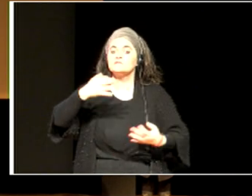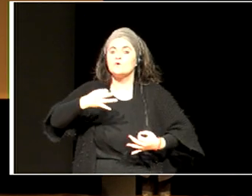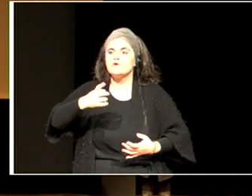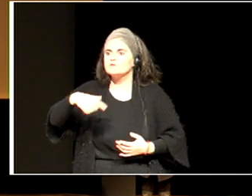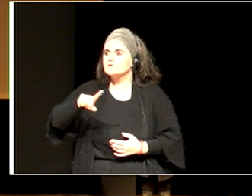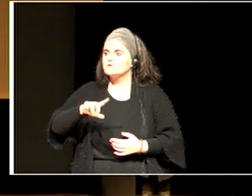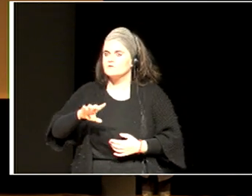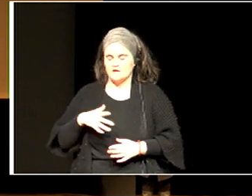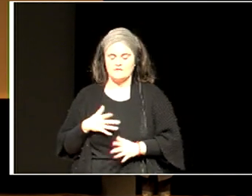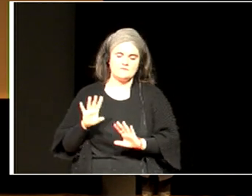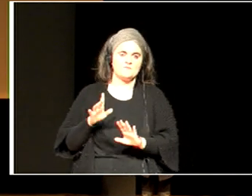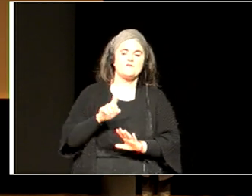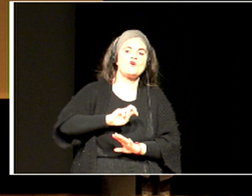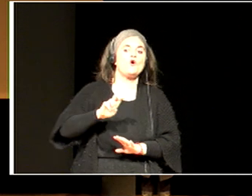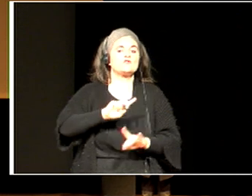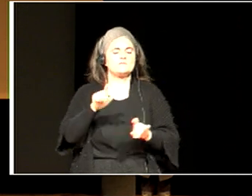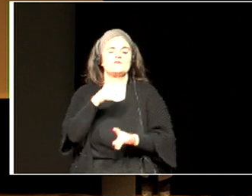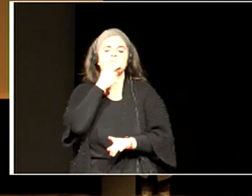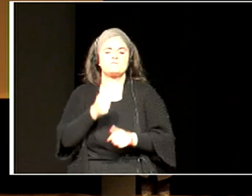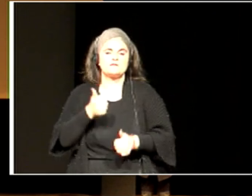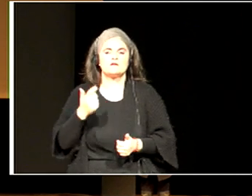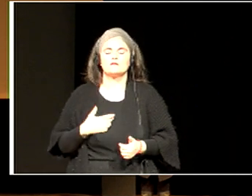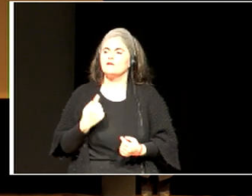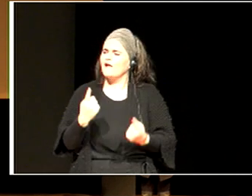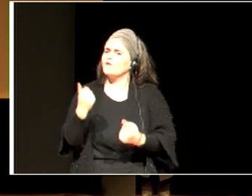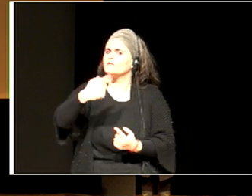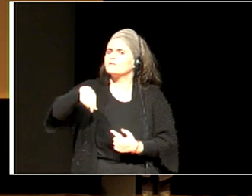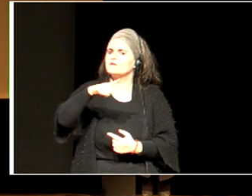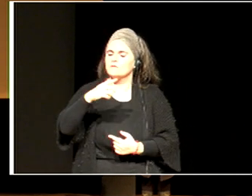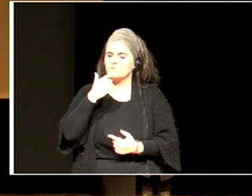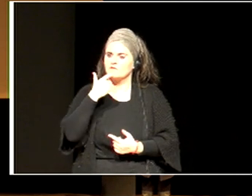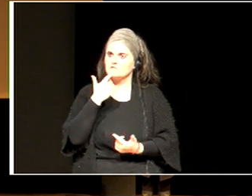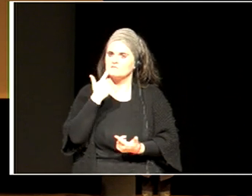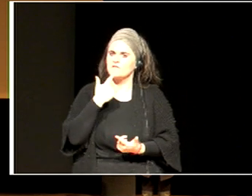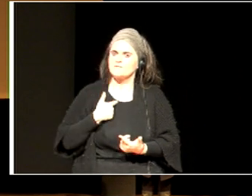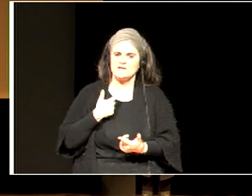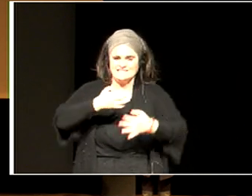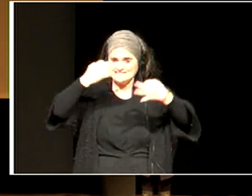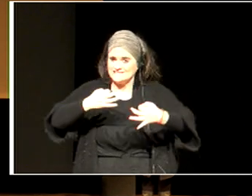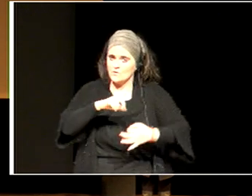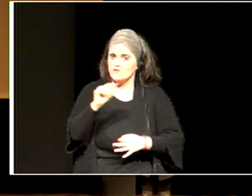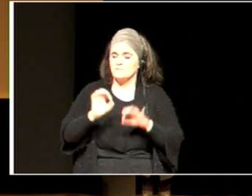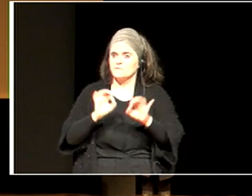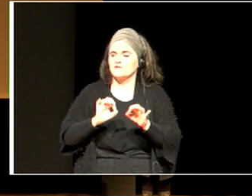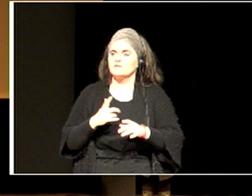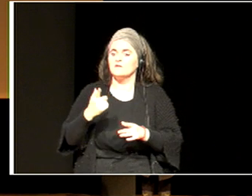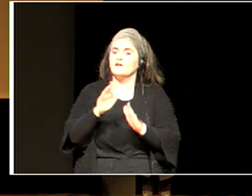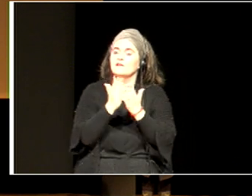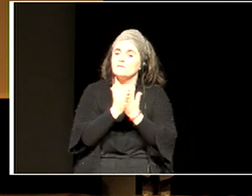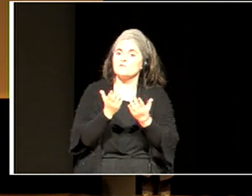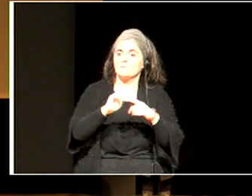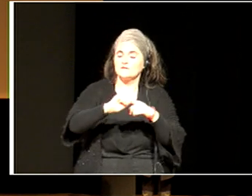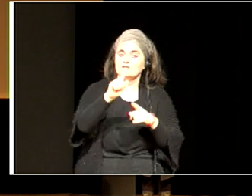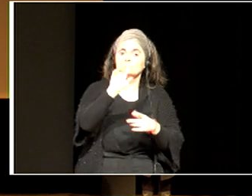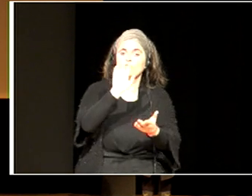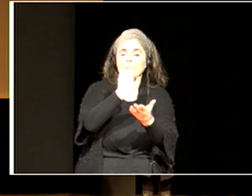voy a hacer la pregunta más fácil alguien puede asegurarme al cien por cien que los libros y materiales que se están usando en